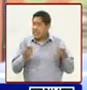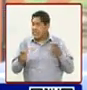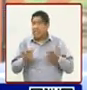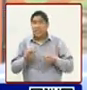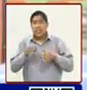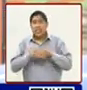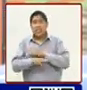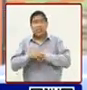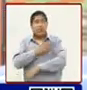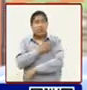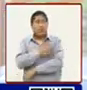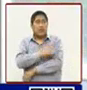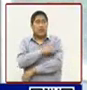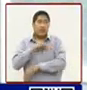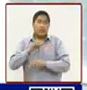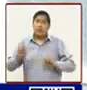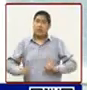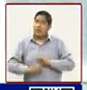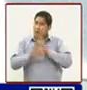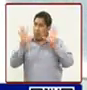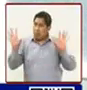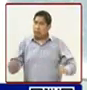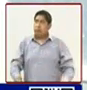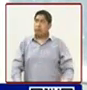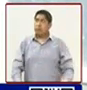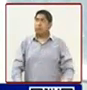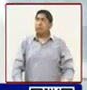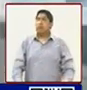hace dentro del hospital, así claramente, ¿no?